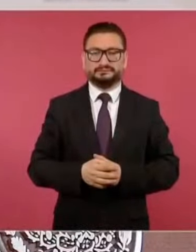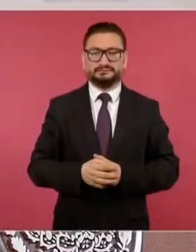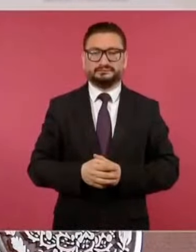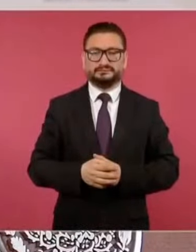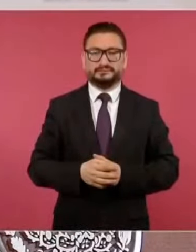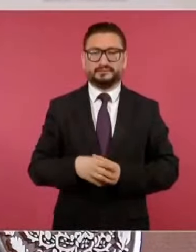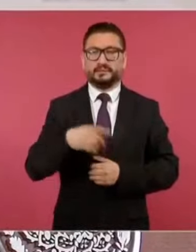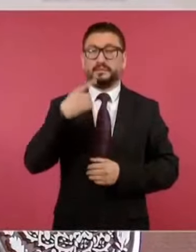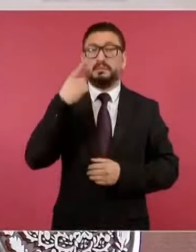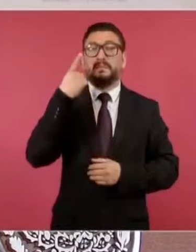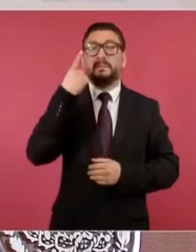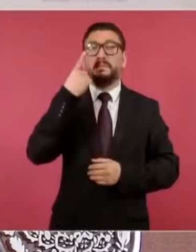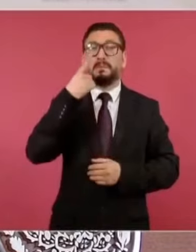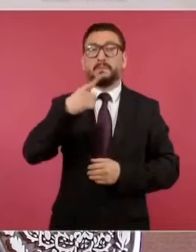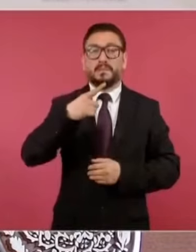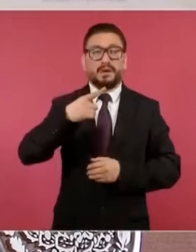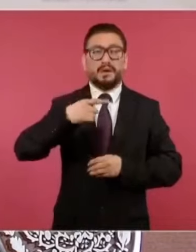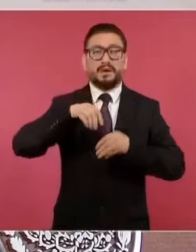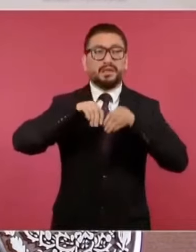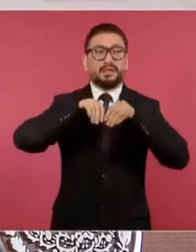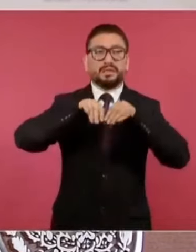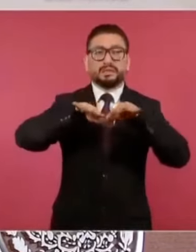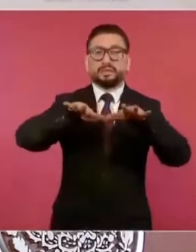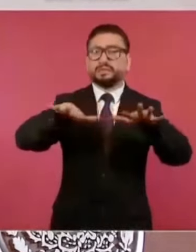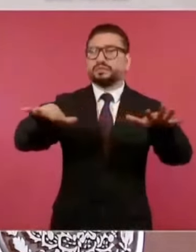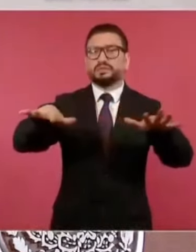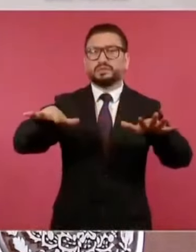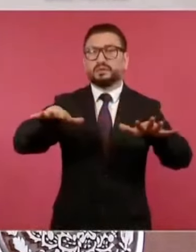para meterle miedo a la gente,